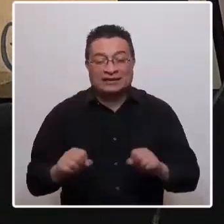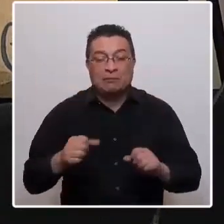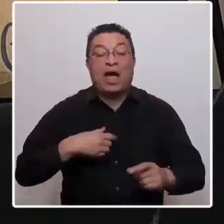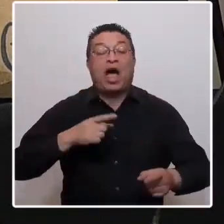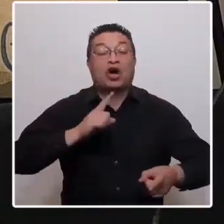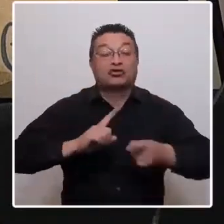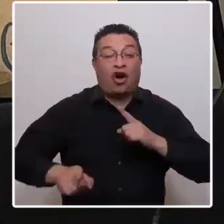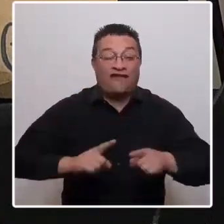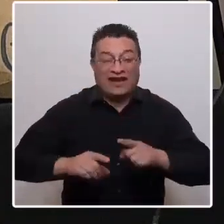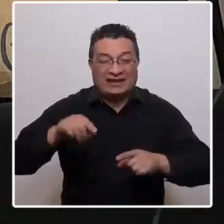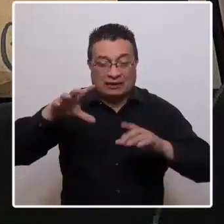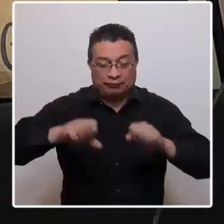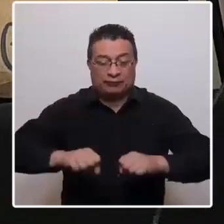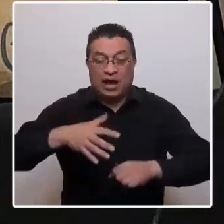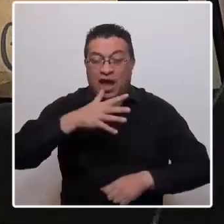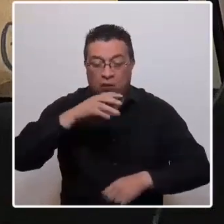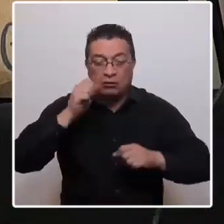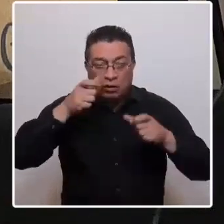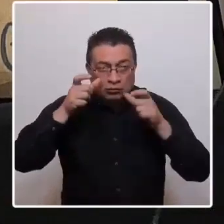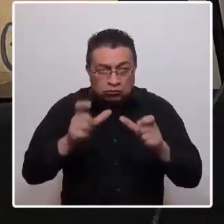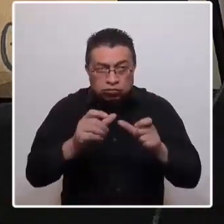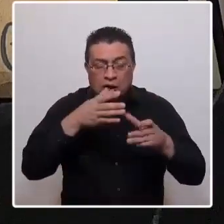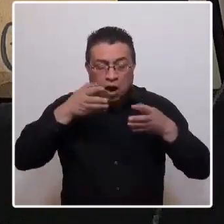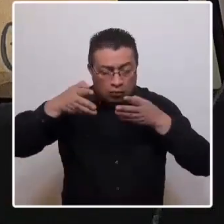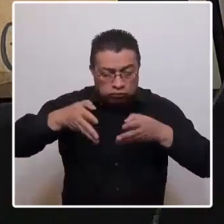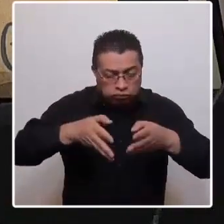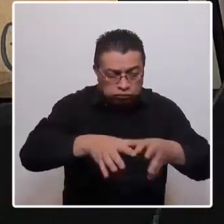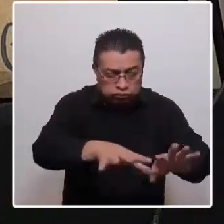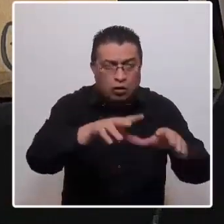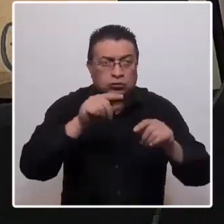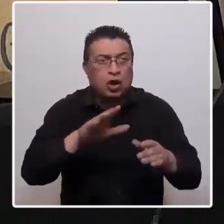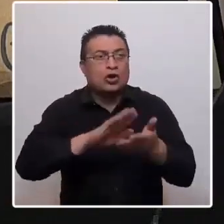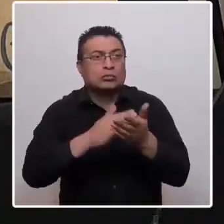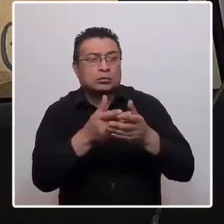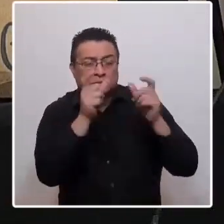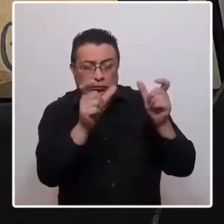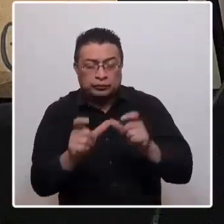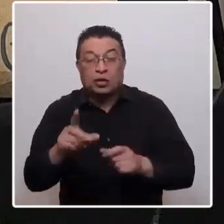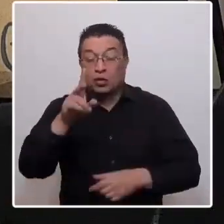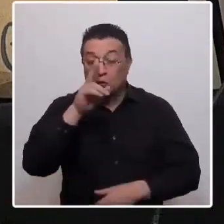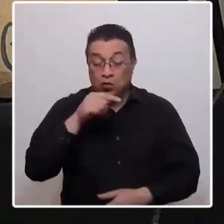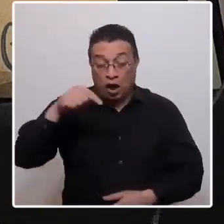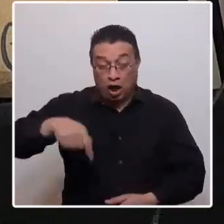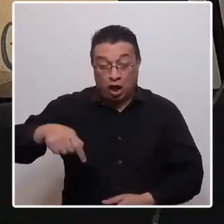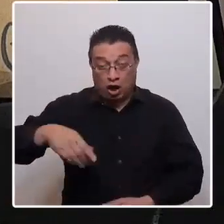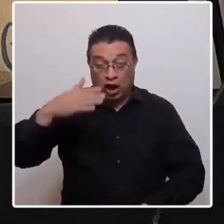de aguas para monitorear las cuencas y no abusar de ellas, como lo hacen el día de hoy,